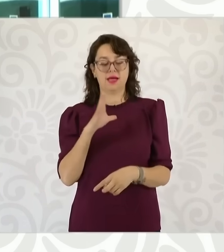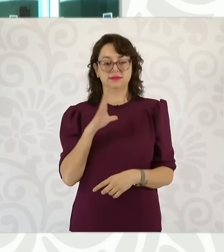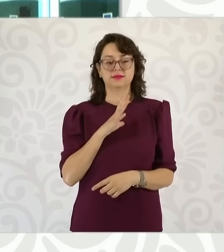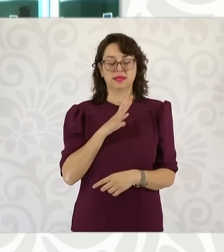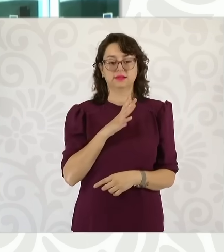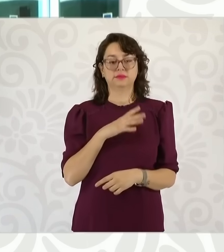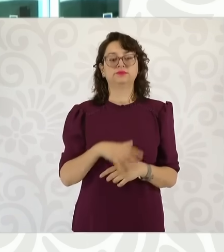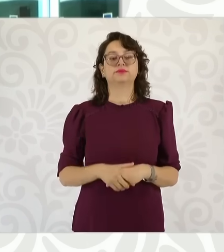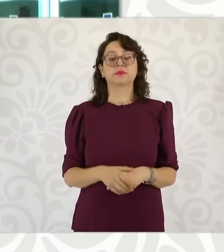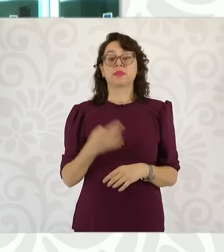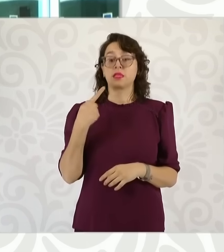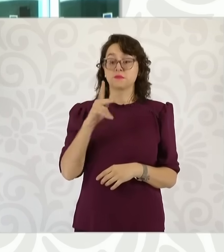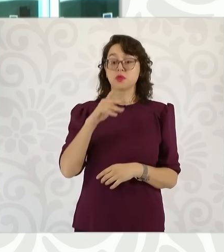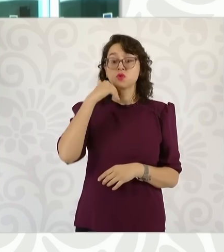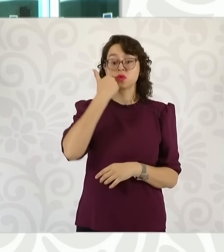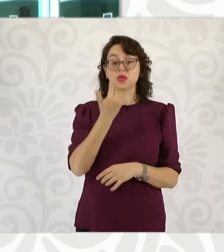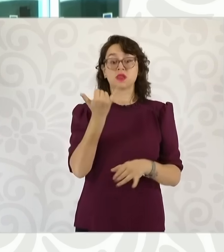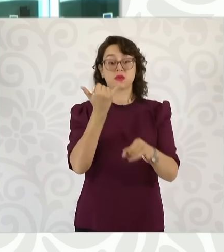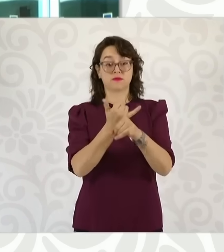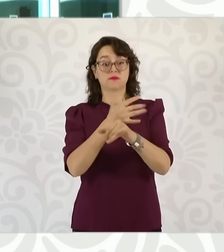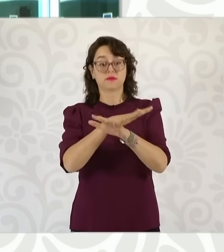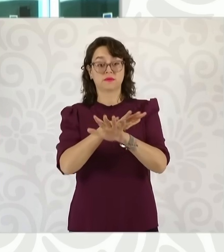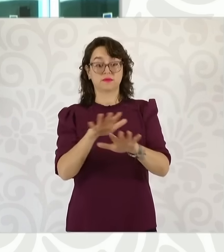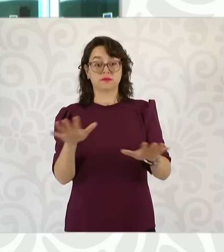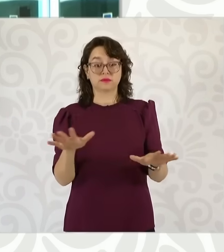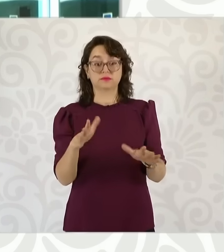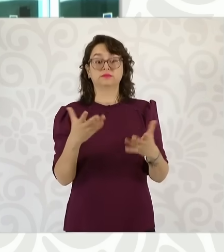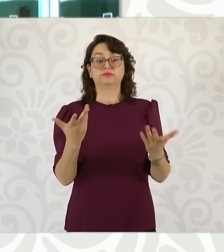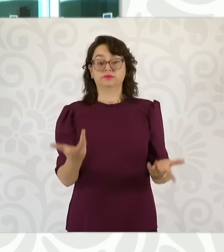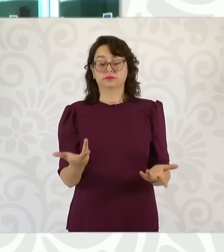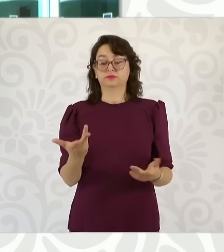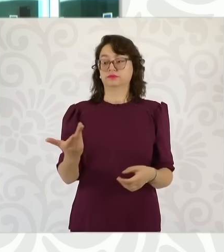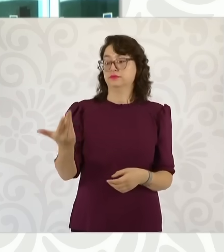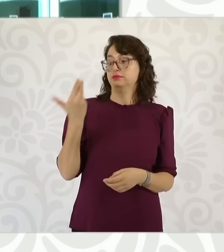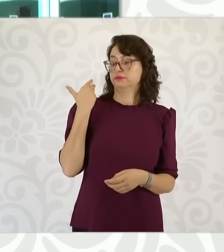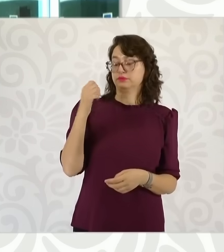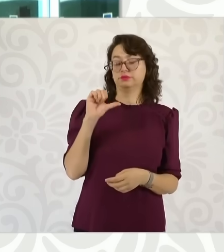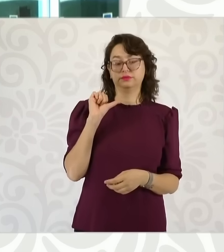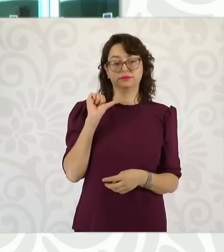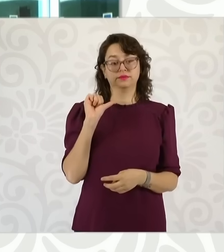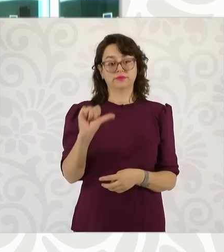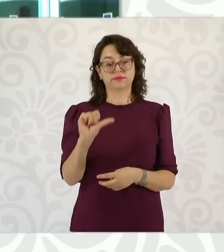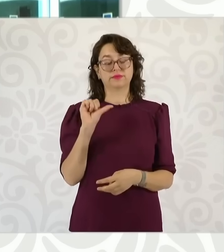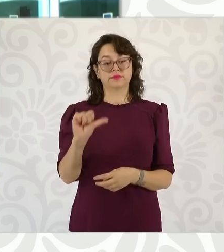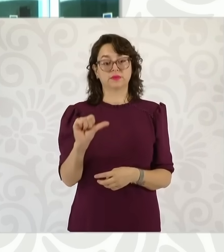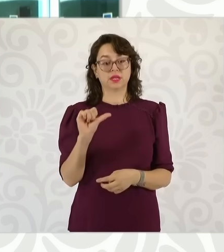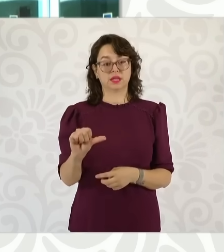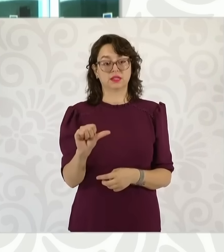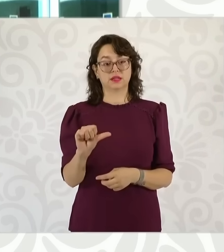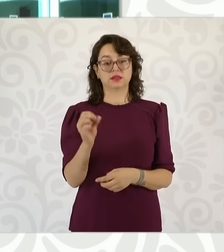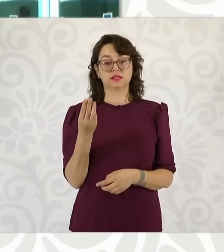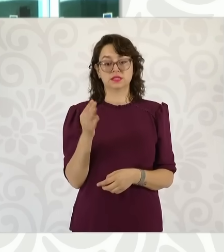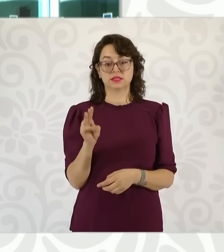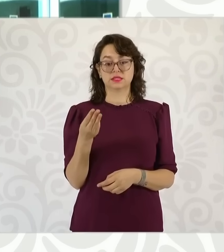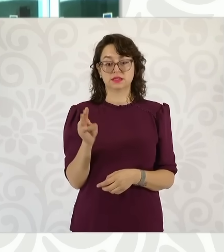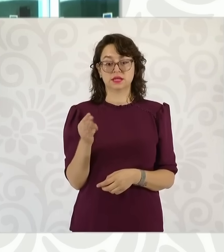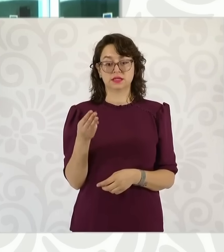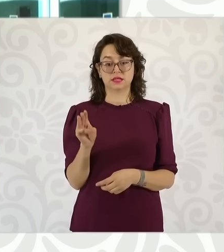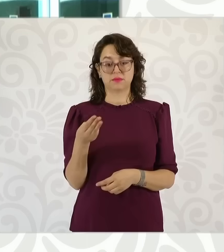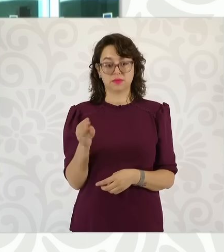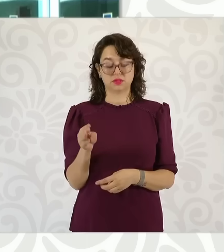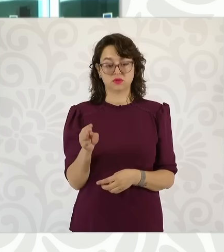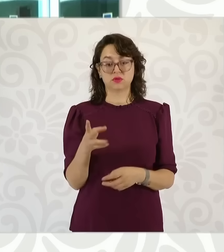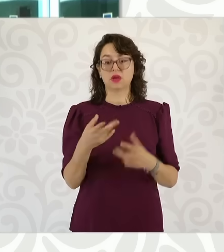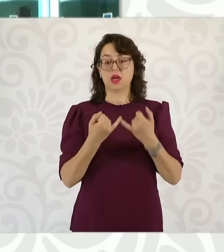informarle que desde el día 16, tal como lo instruyó aquí en esa visita, 16 de mayo,